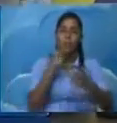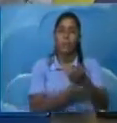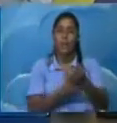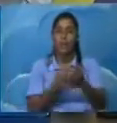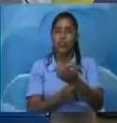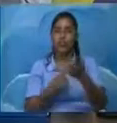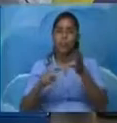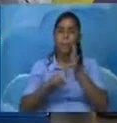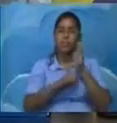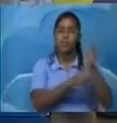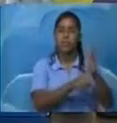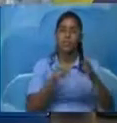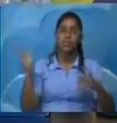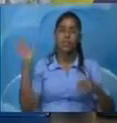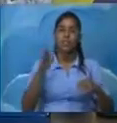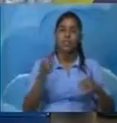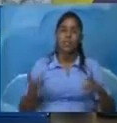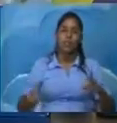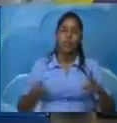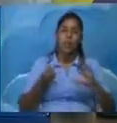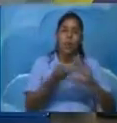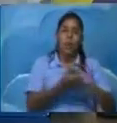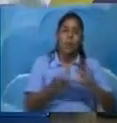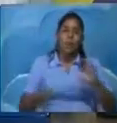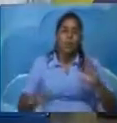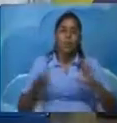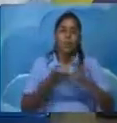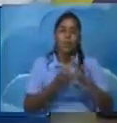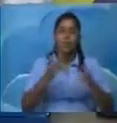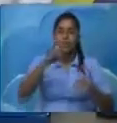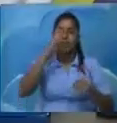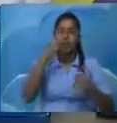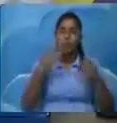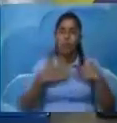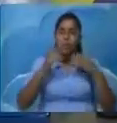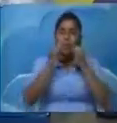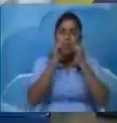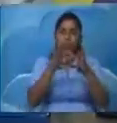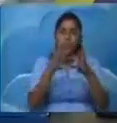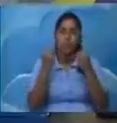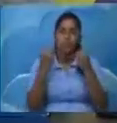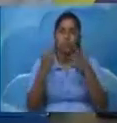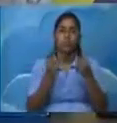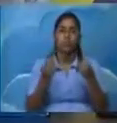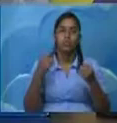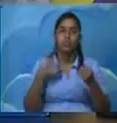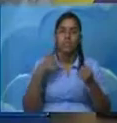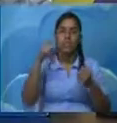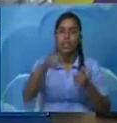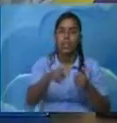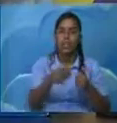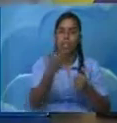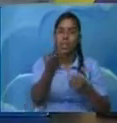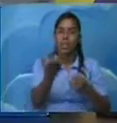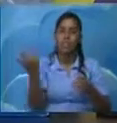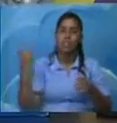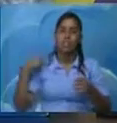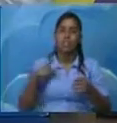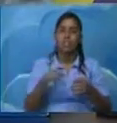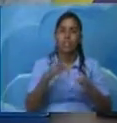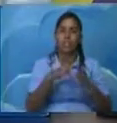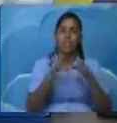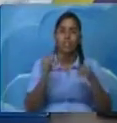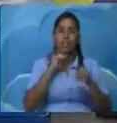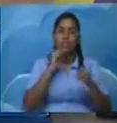y trae su ofrenda, hermano Puerta, Dios me bendijo, hice esta gira, mire, aquí tiene, hermano Puerta,